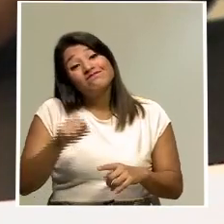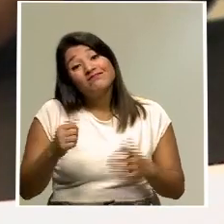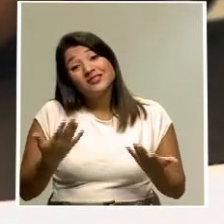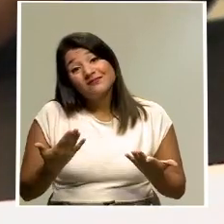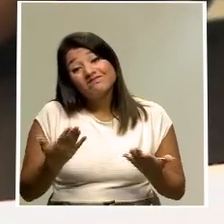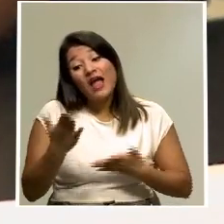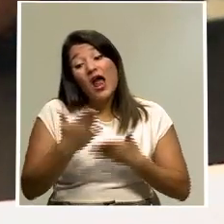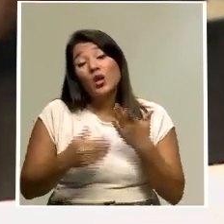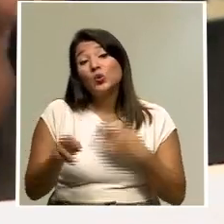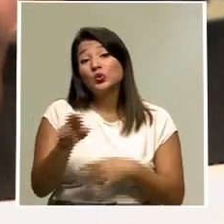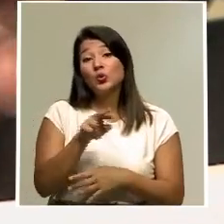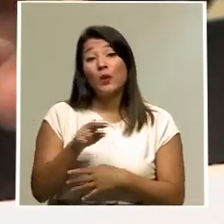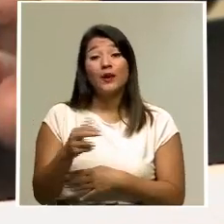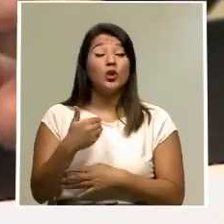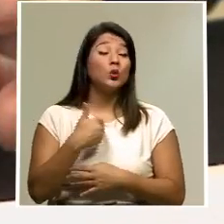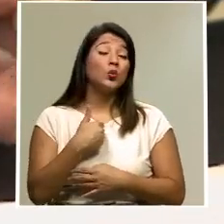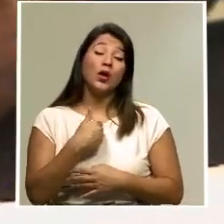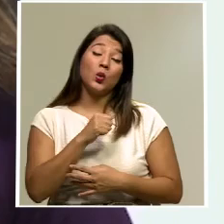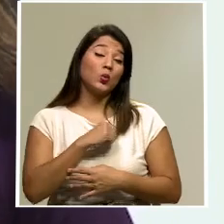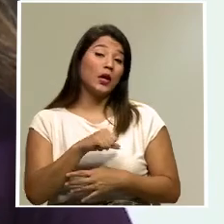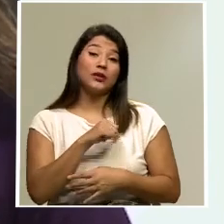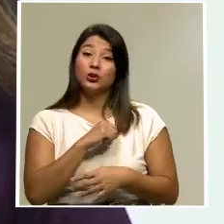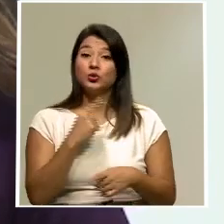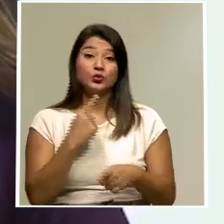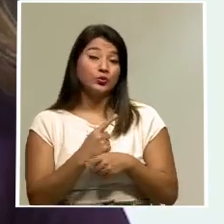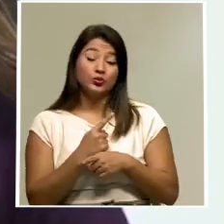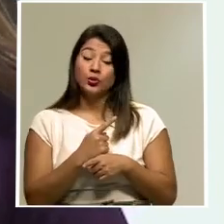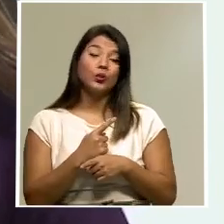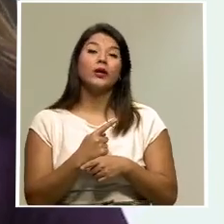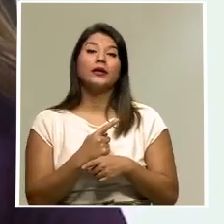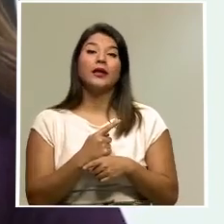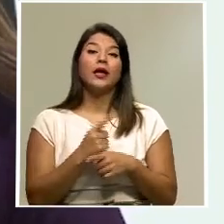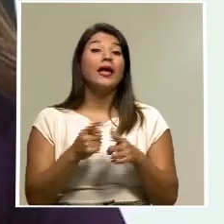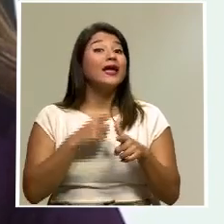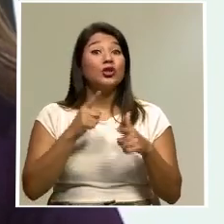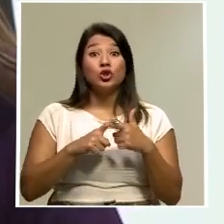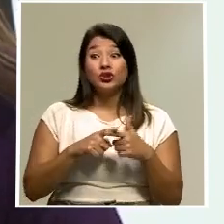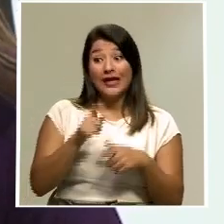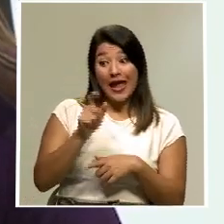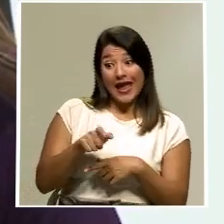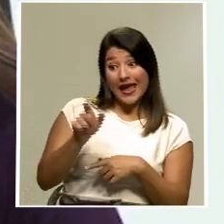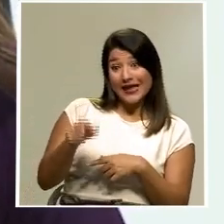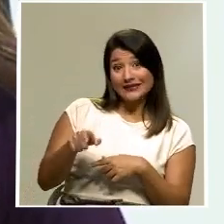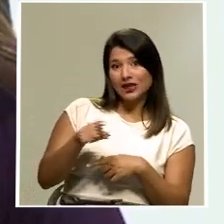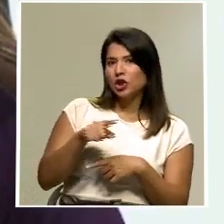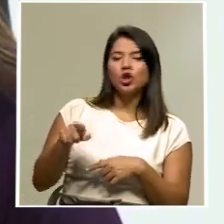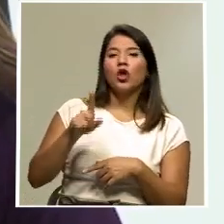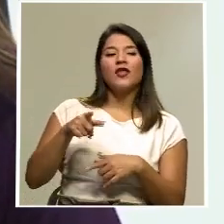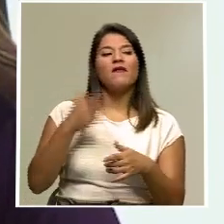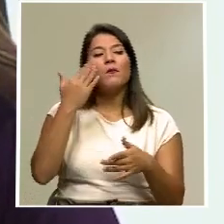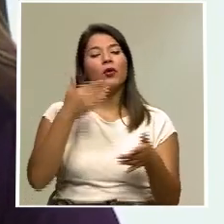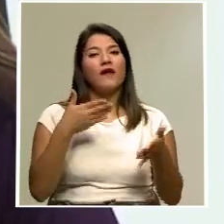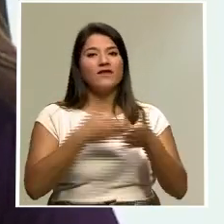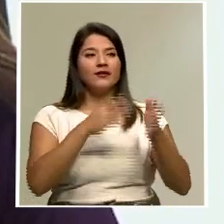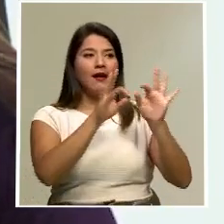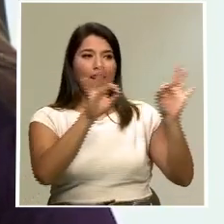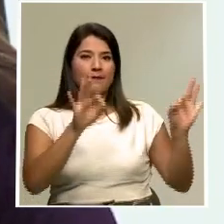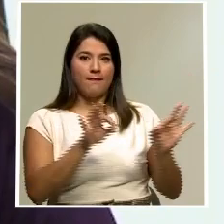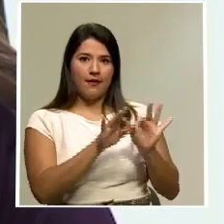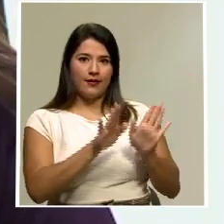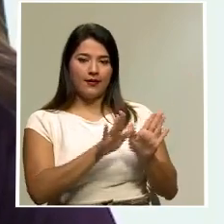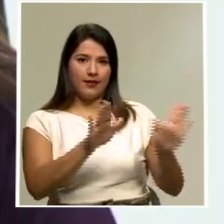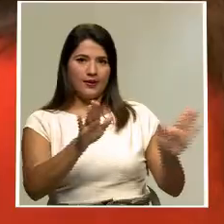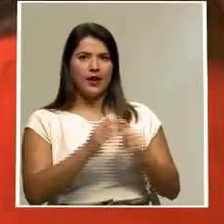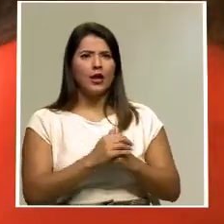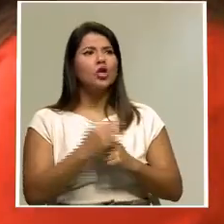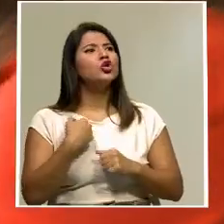erróneo de un par de personas dentro del partido y no tiene por qué haber una repercusión mayor a esa. Sí, debe